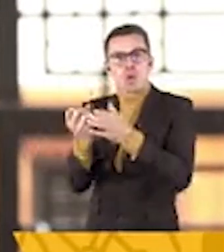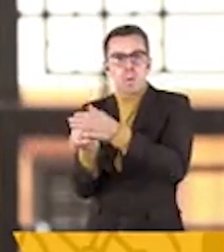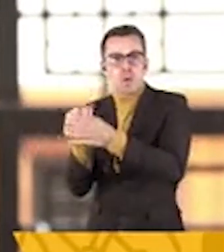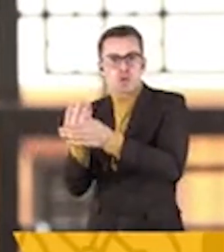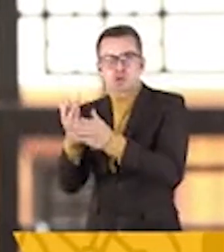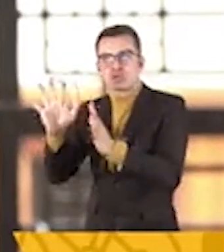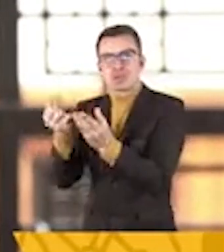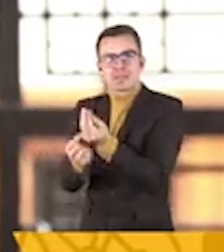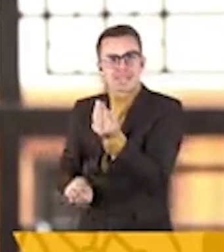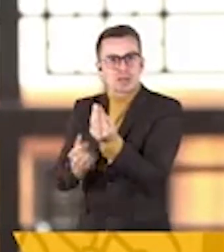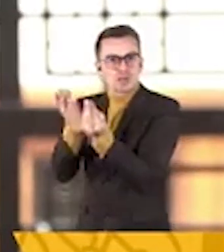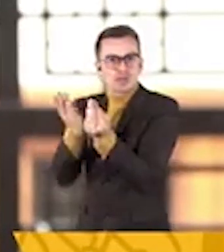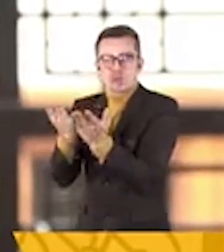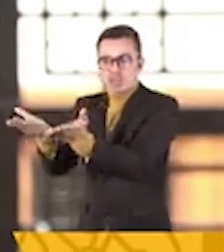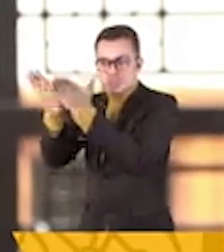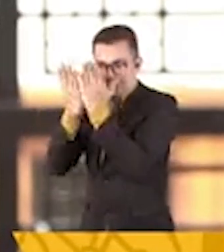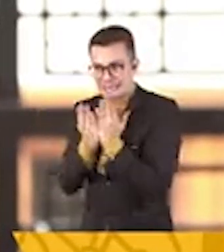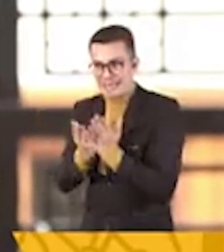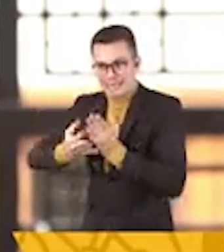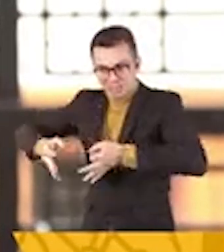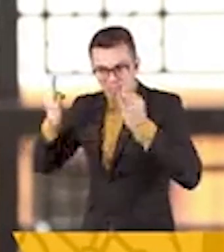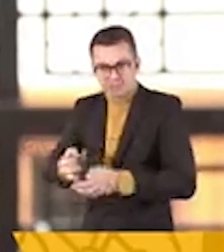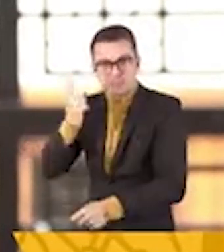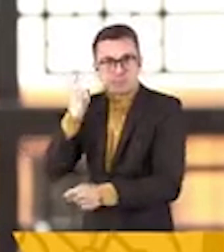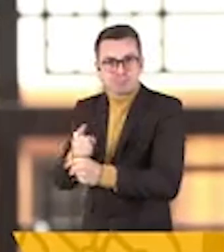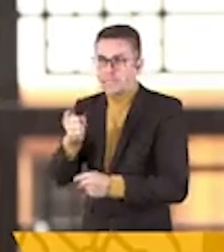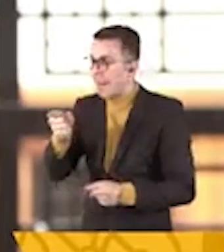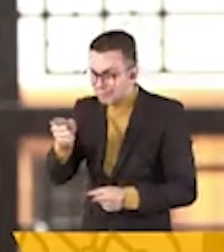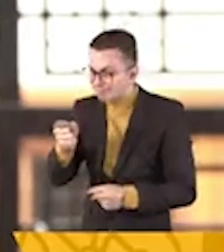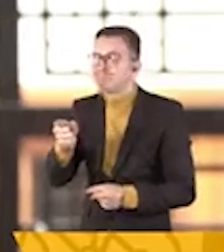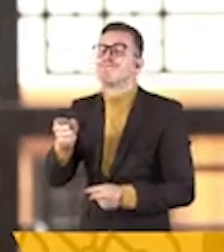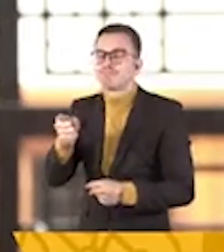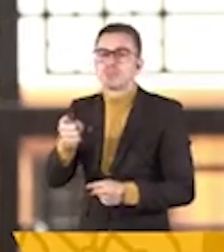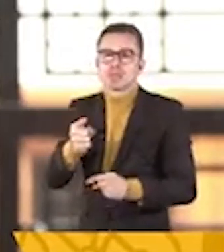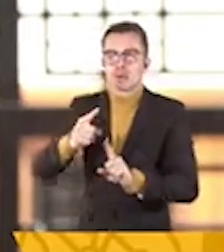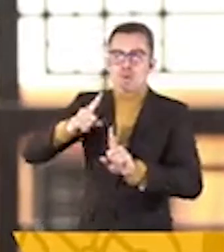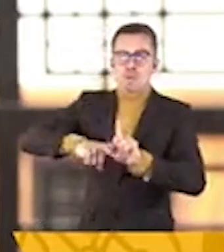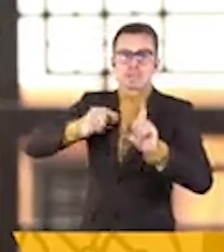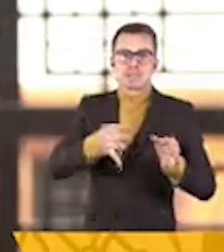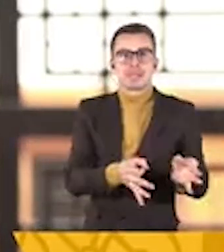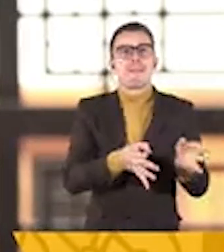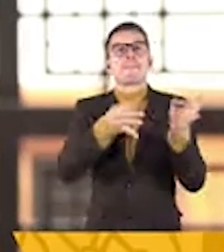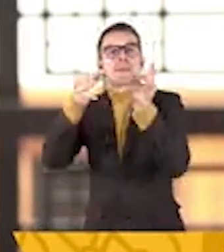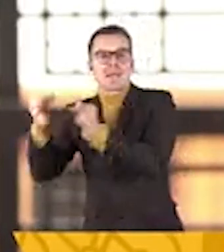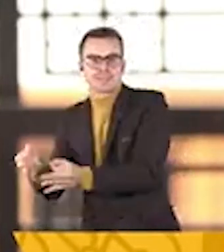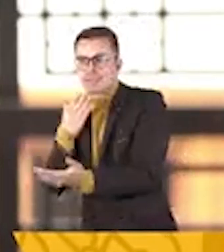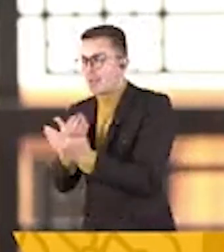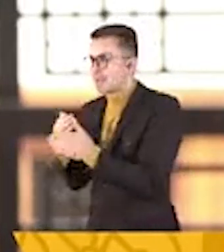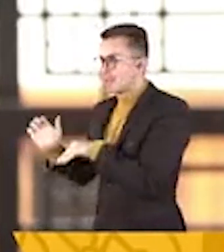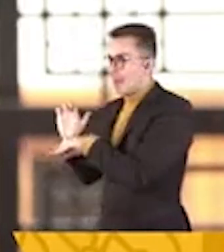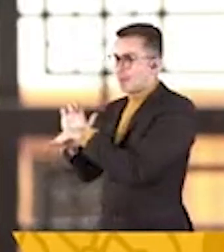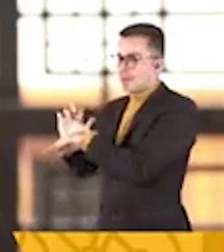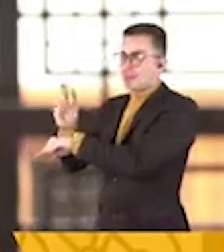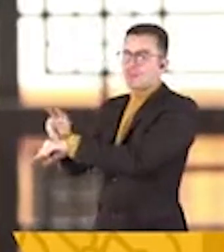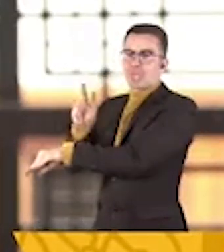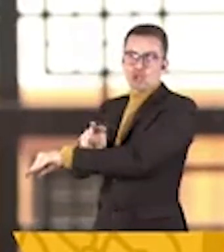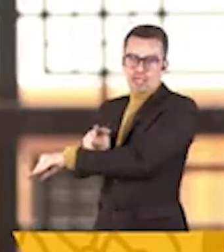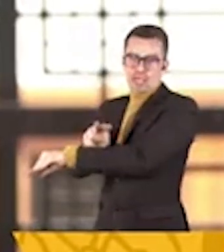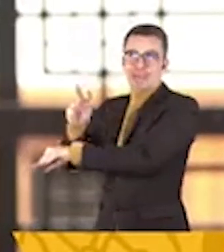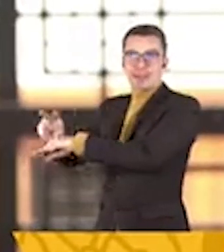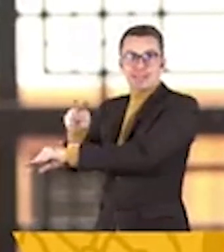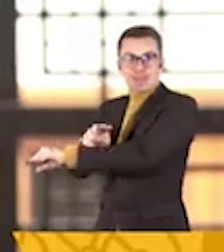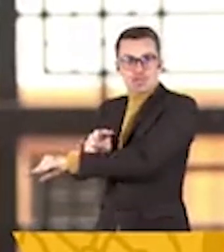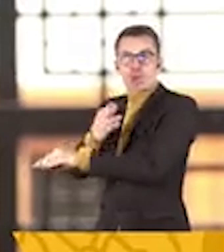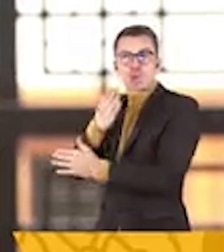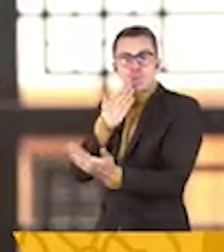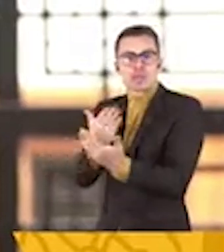los estudios y diseños definitivos. Para ese incumplimiento, entonces, dimos, de acuerdo a la recomendación de la interventoría, un mes de plazo, se vence el